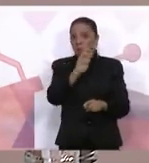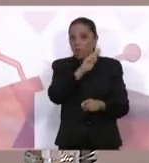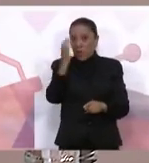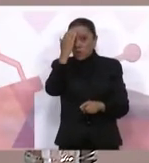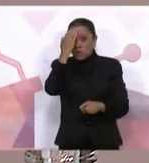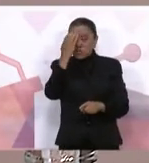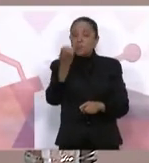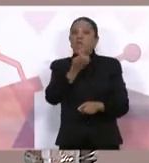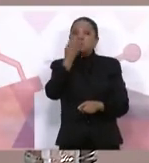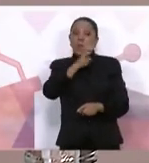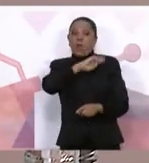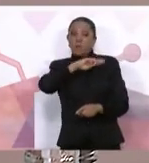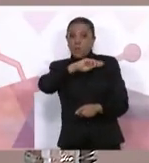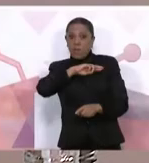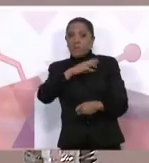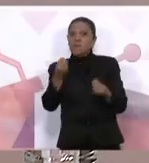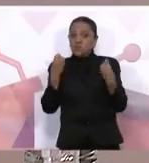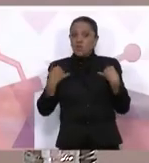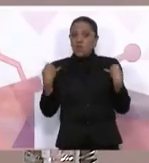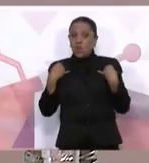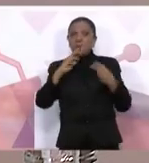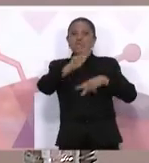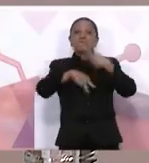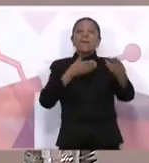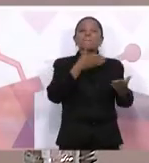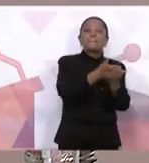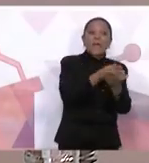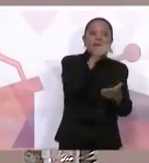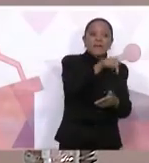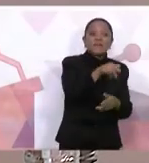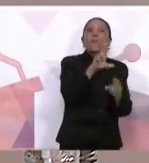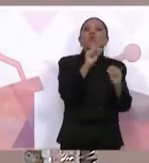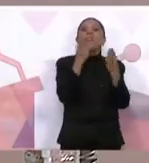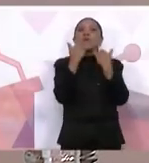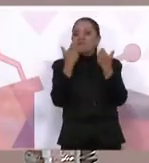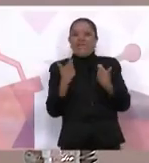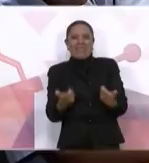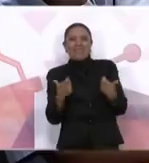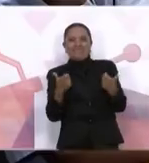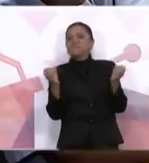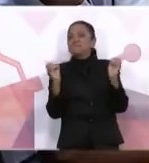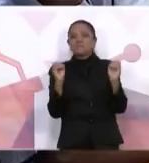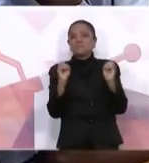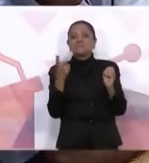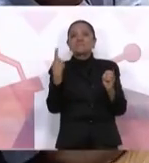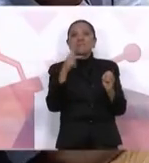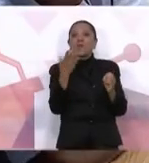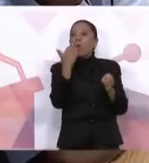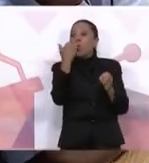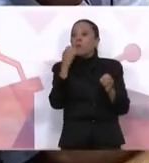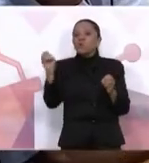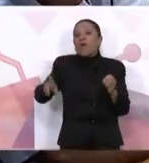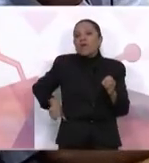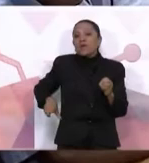ahí no porque tengan dinero sino porque no tuvieron otra alternativa la beca salario será re ordenada y reorientada